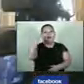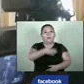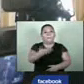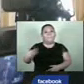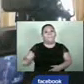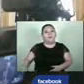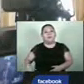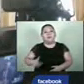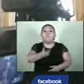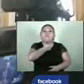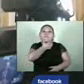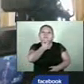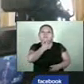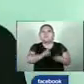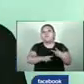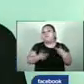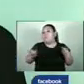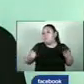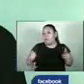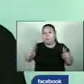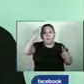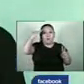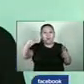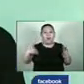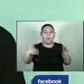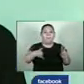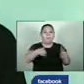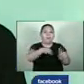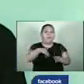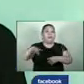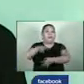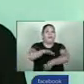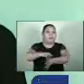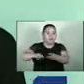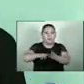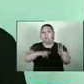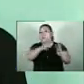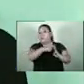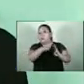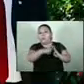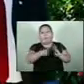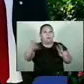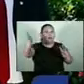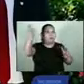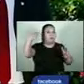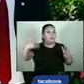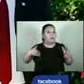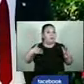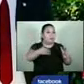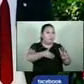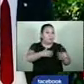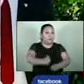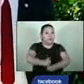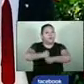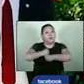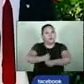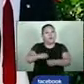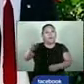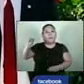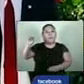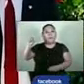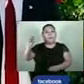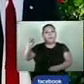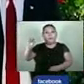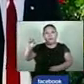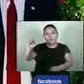la república Salvador Sánchez Serén, la ex ministra de medio ambiente Lina Paul, el ex ministro de seguridad José Manuel Melgar